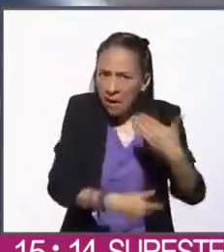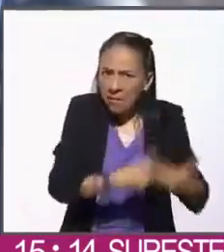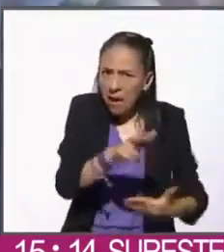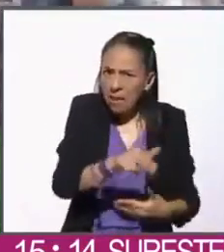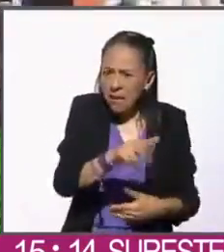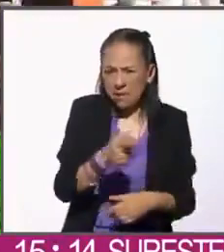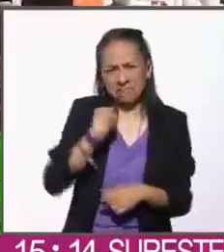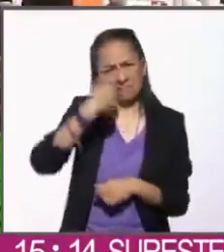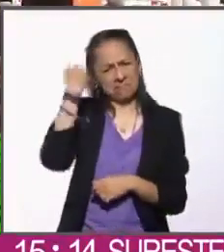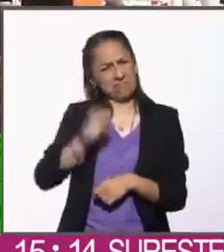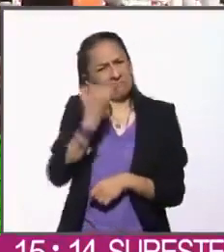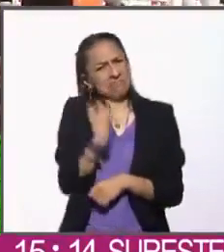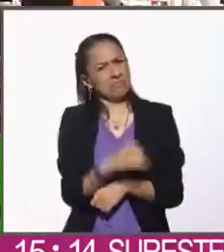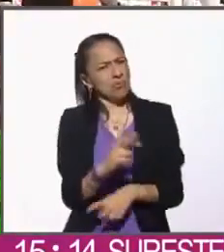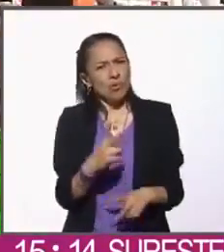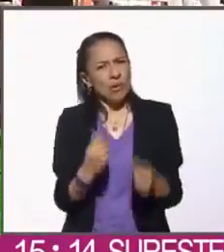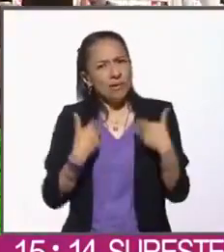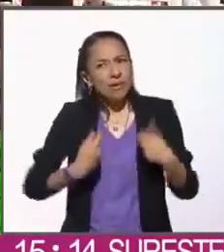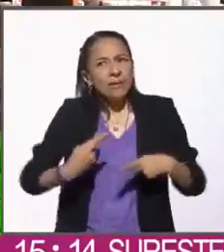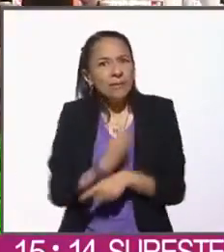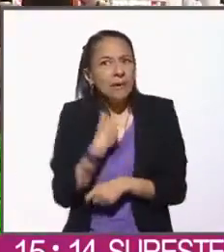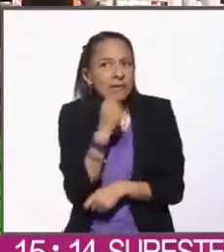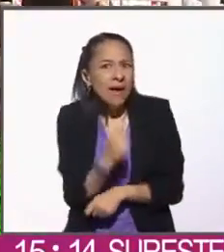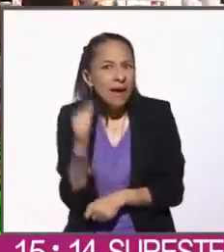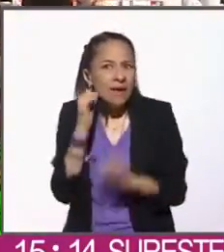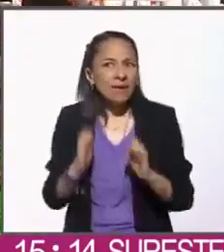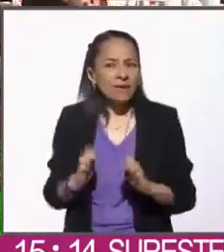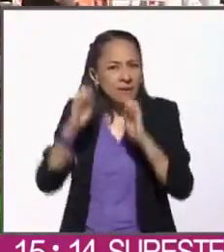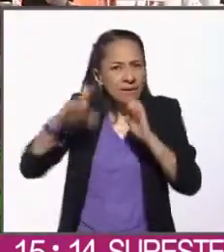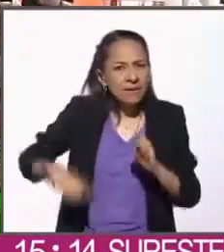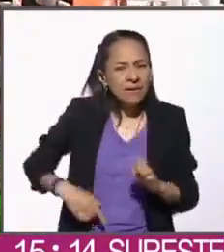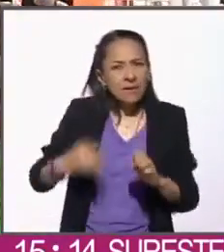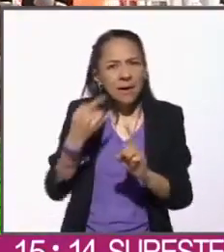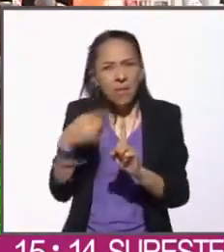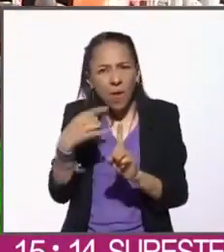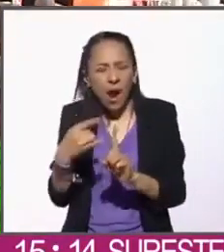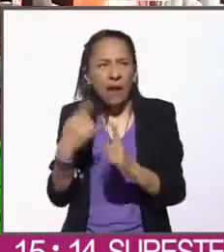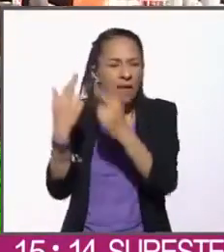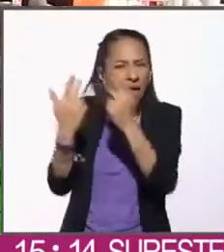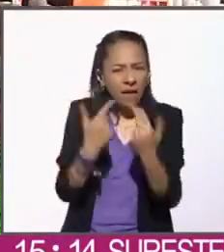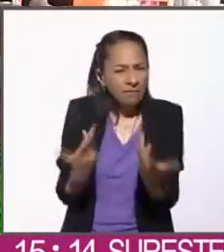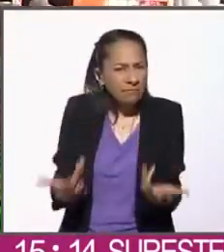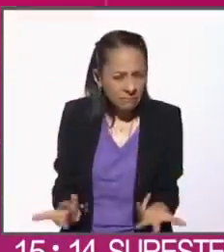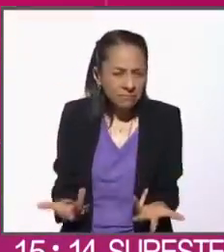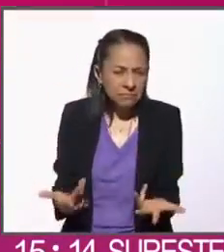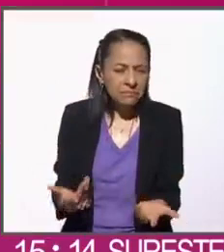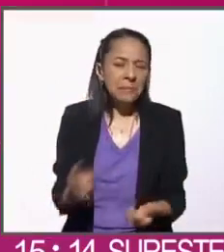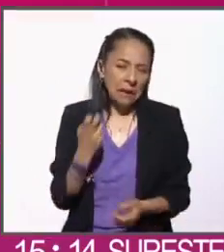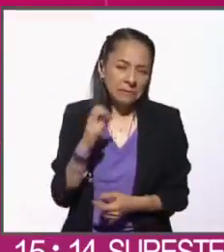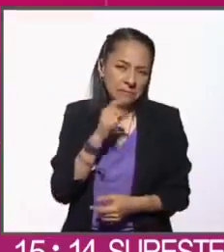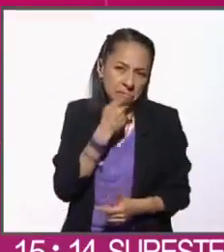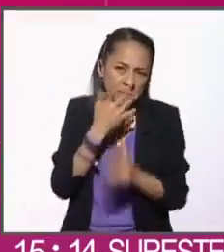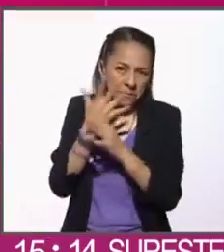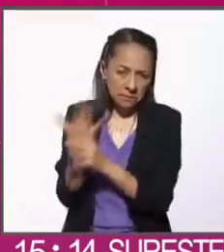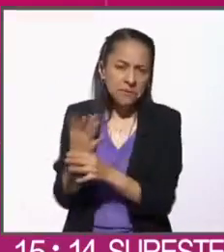Palacio Nacional. Por la tarde cierra sus actividades aquí en Querétaro. Yo me despido con las imágenes